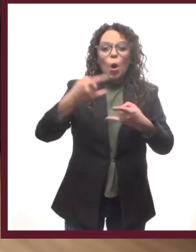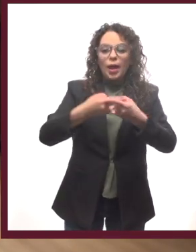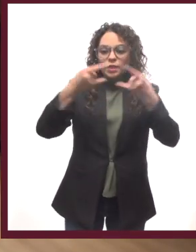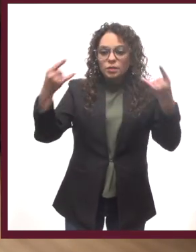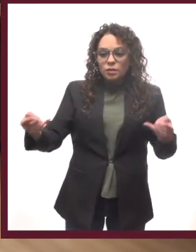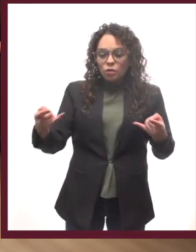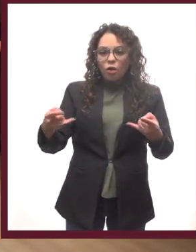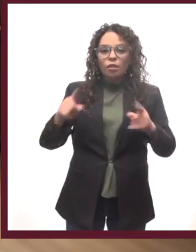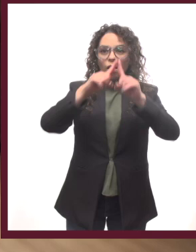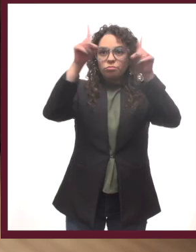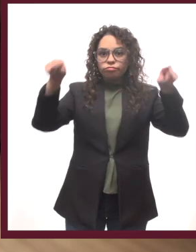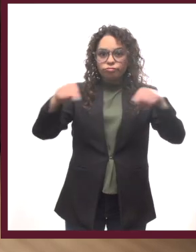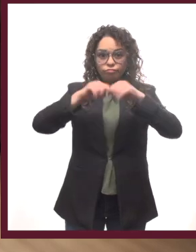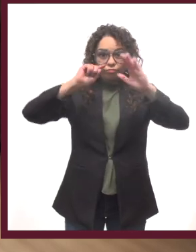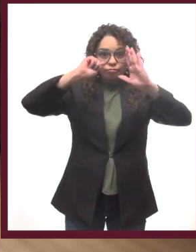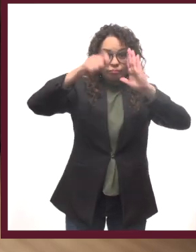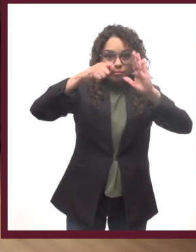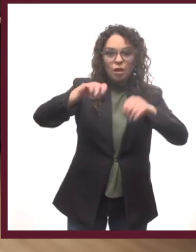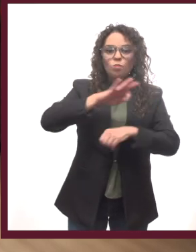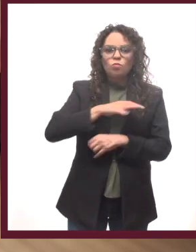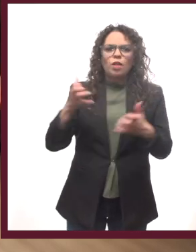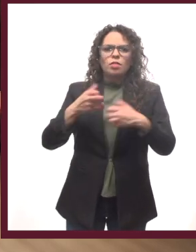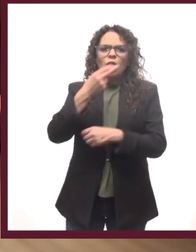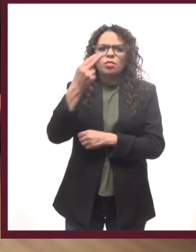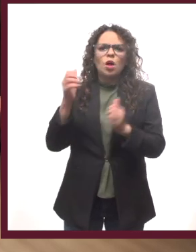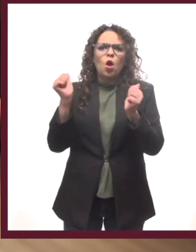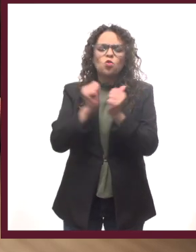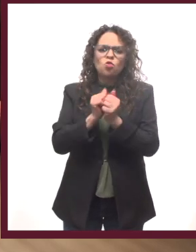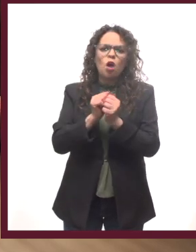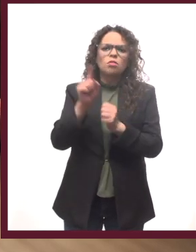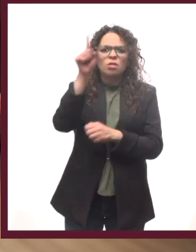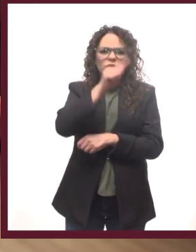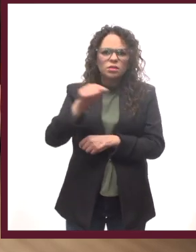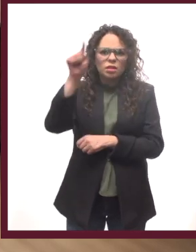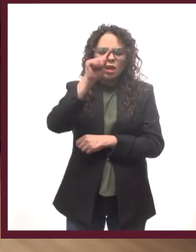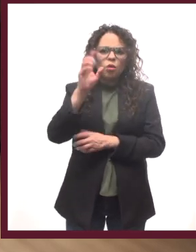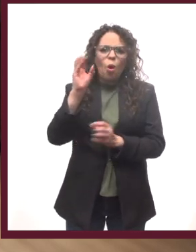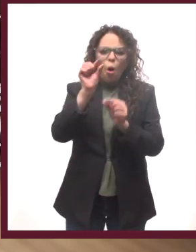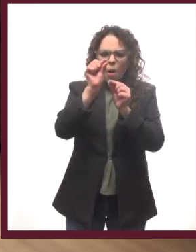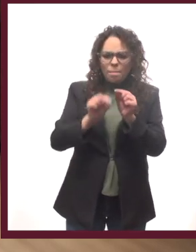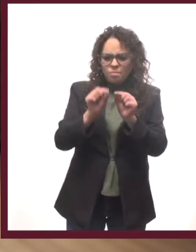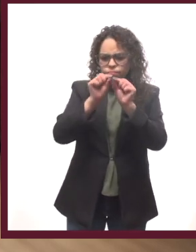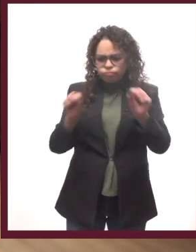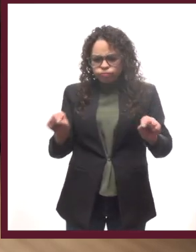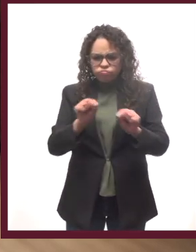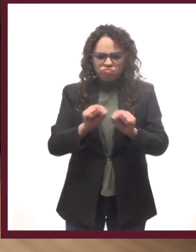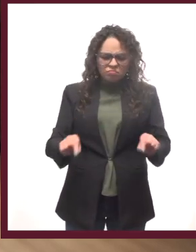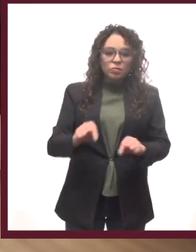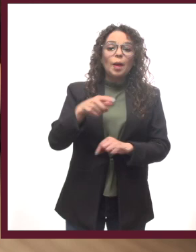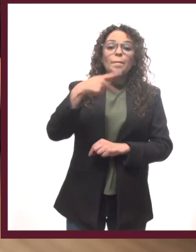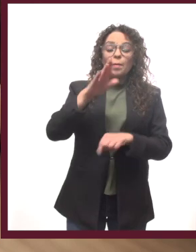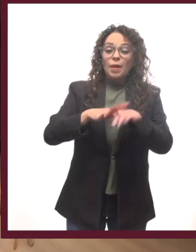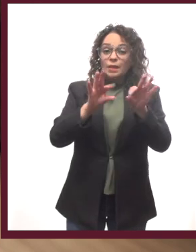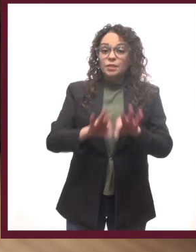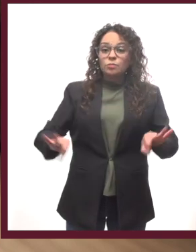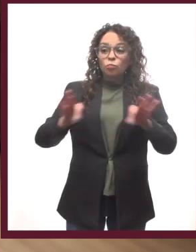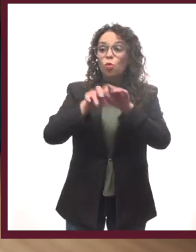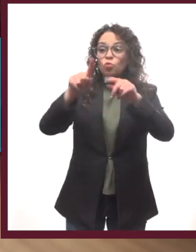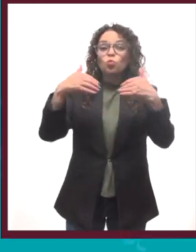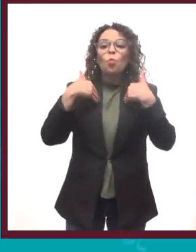que se pueda ver tu historia a cuadro. Puedes hacer dibujos de palitos y bolitas. Lo importante es que tú entiendas qué